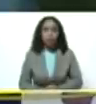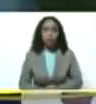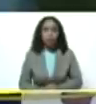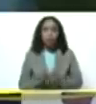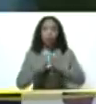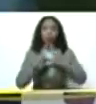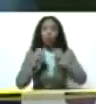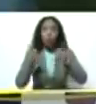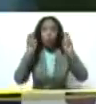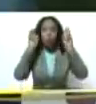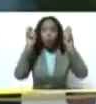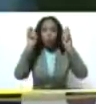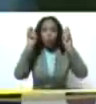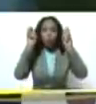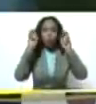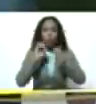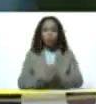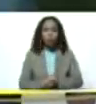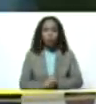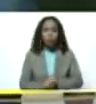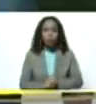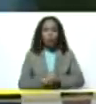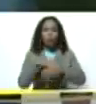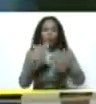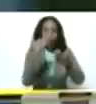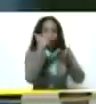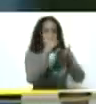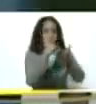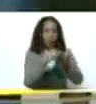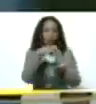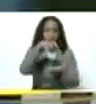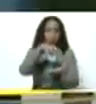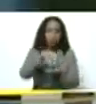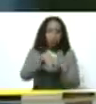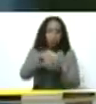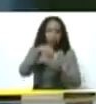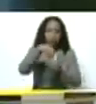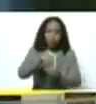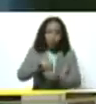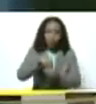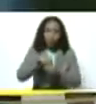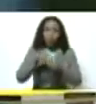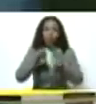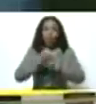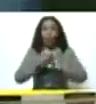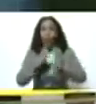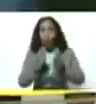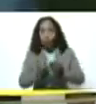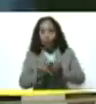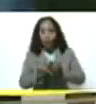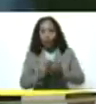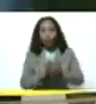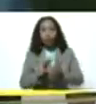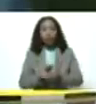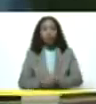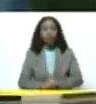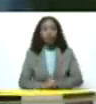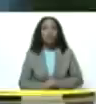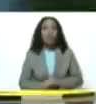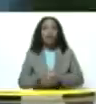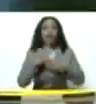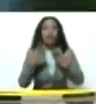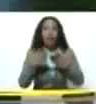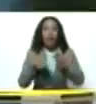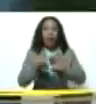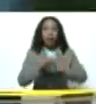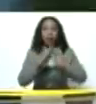todos los temas de la agenda regional, subregional, de la agenda mundial, de la geopolítica